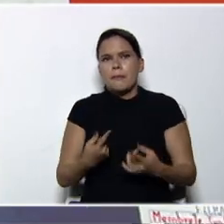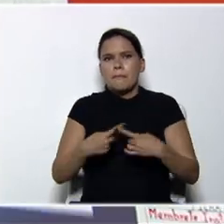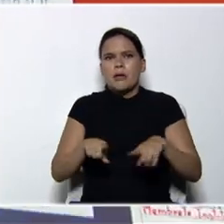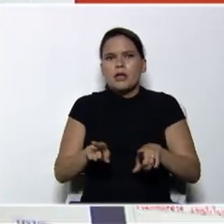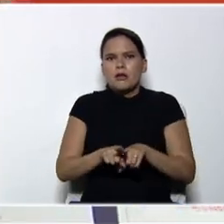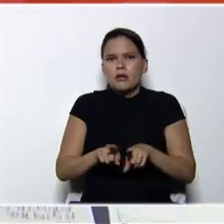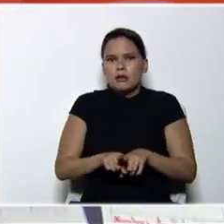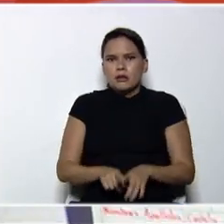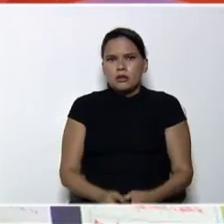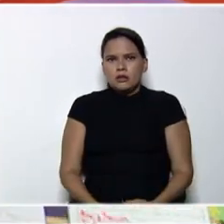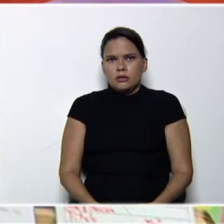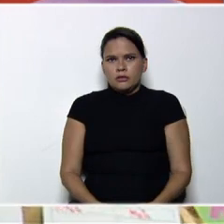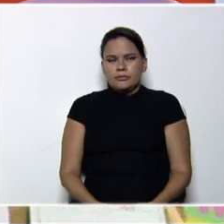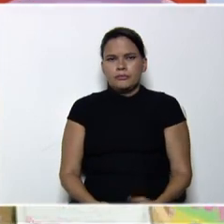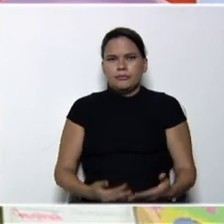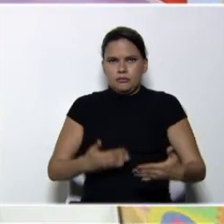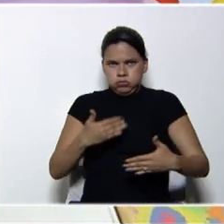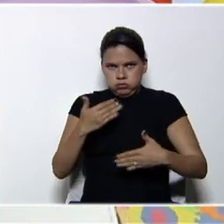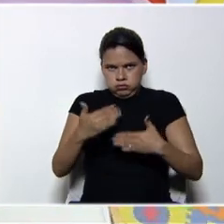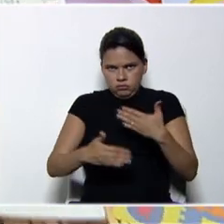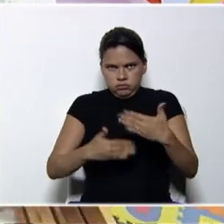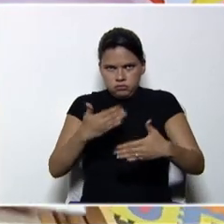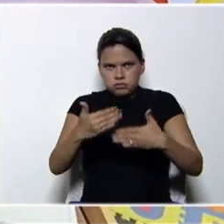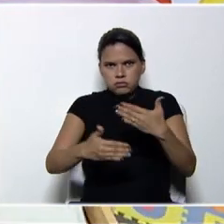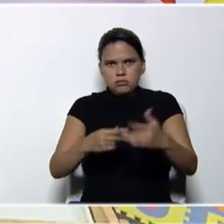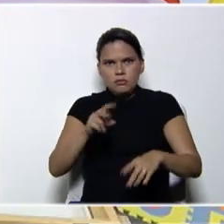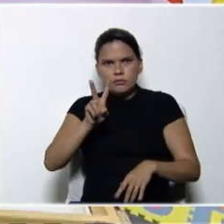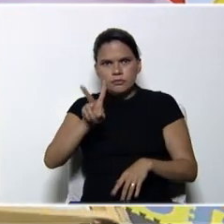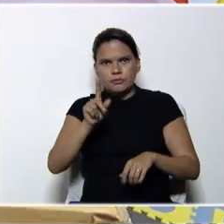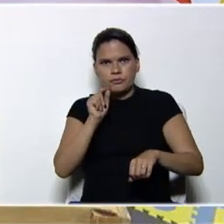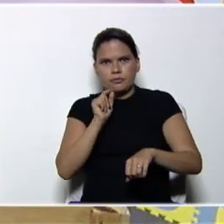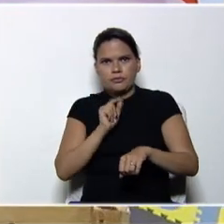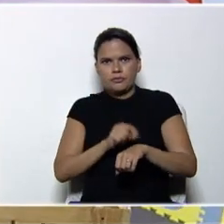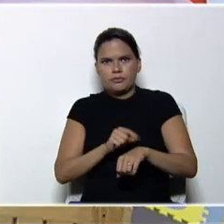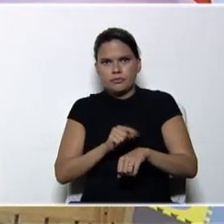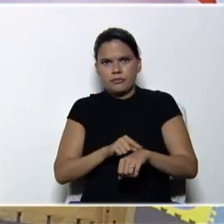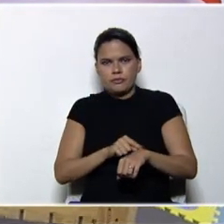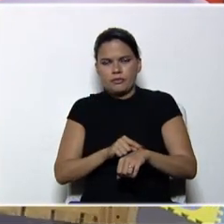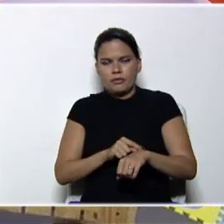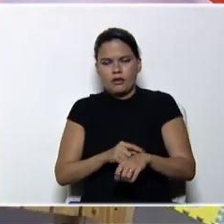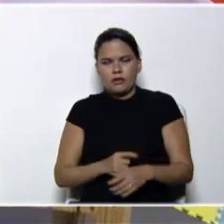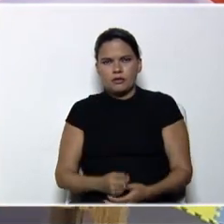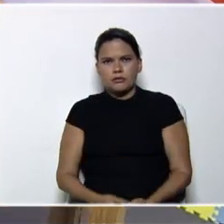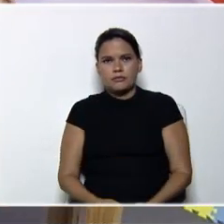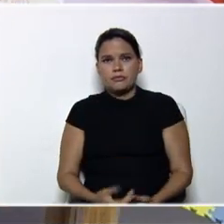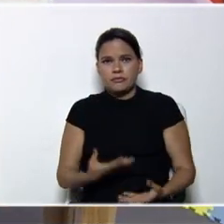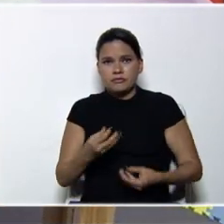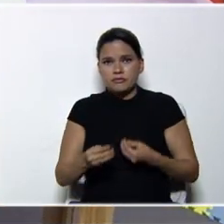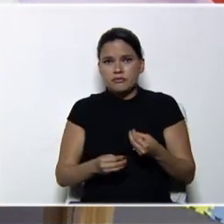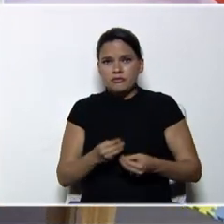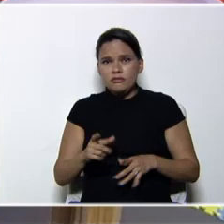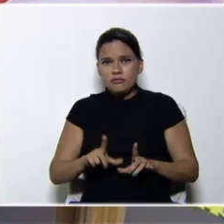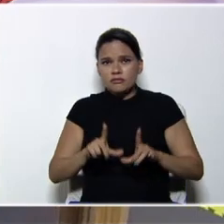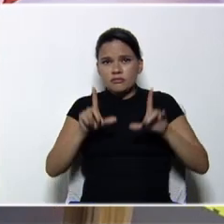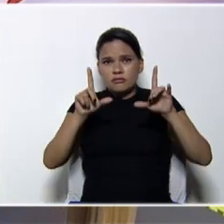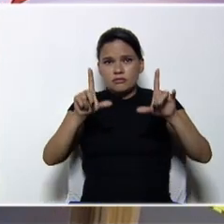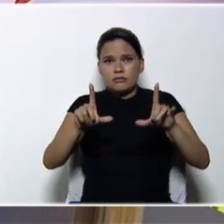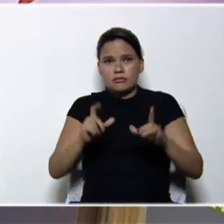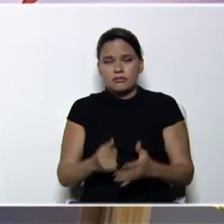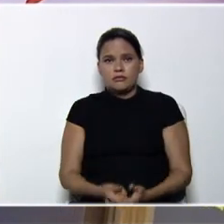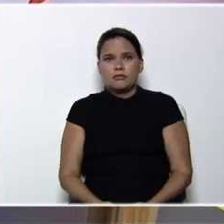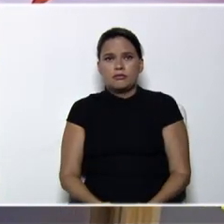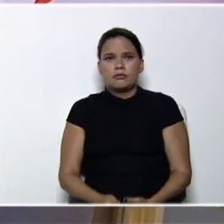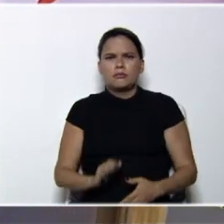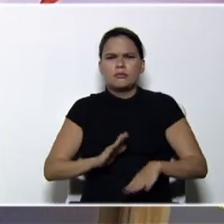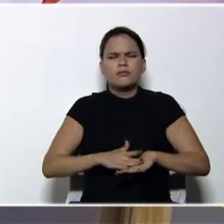además, para el desarrollo de nuestro segundo momento pedagógico, yo les elaboré 3 fichas, porque